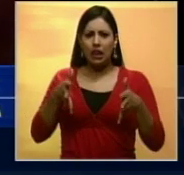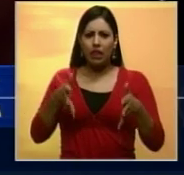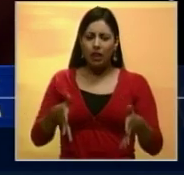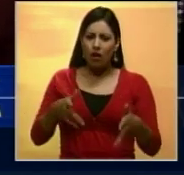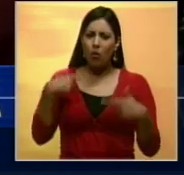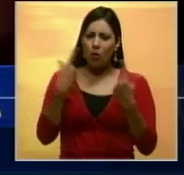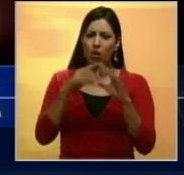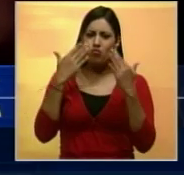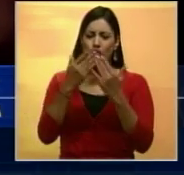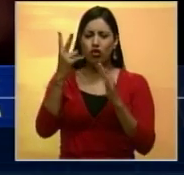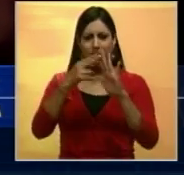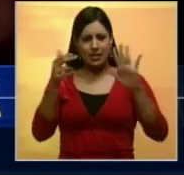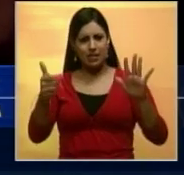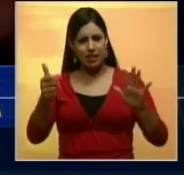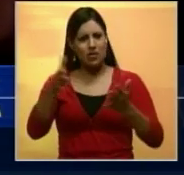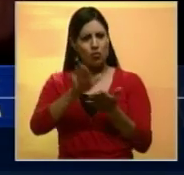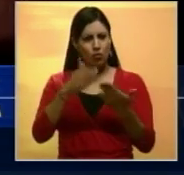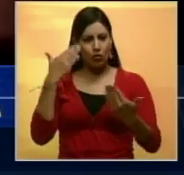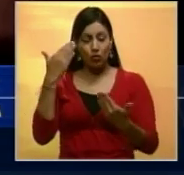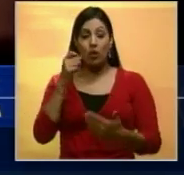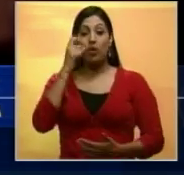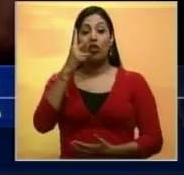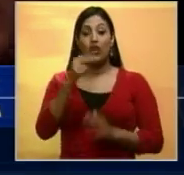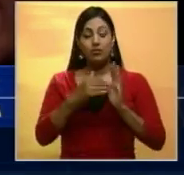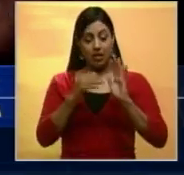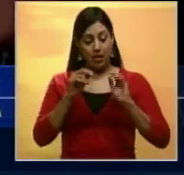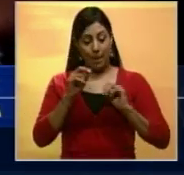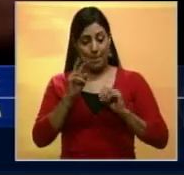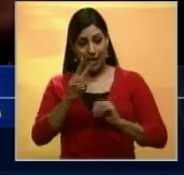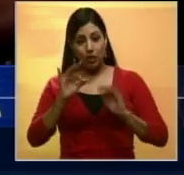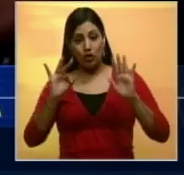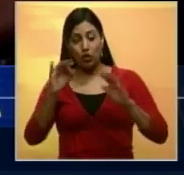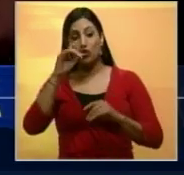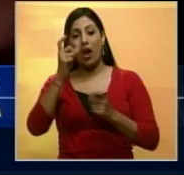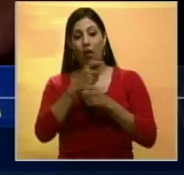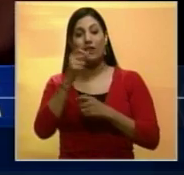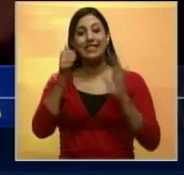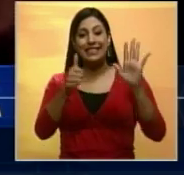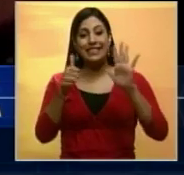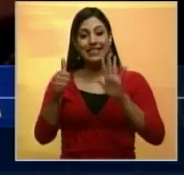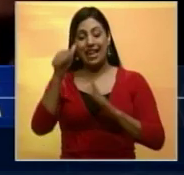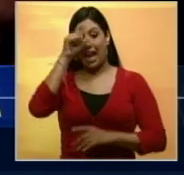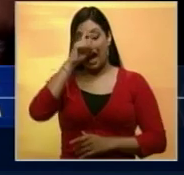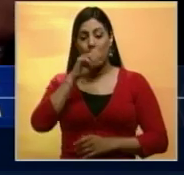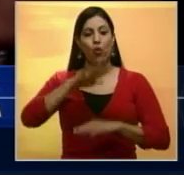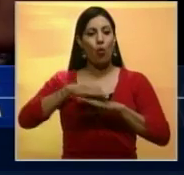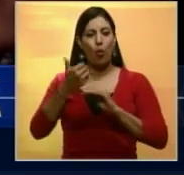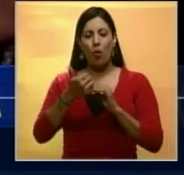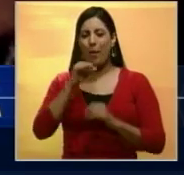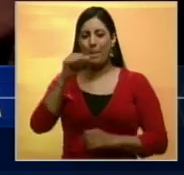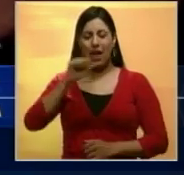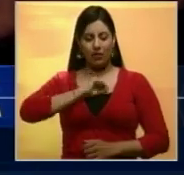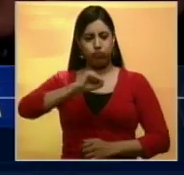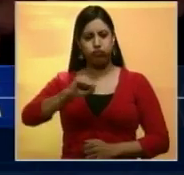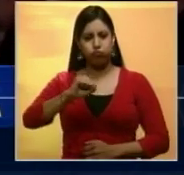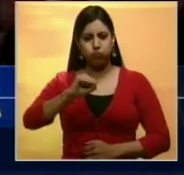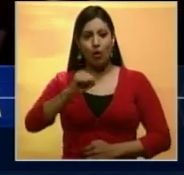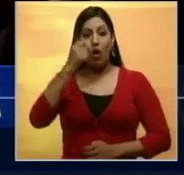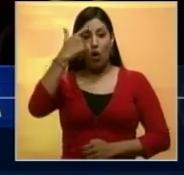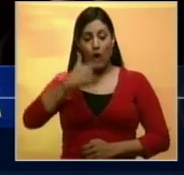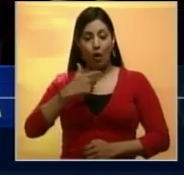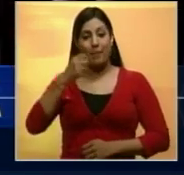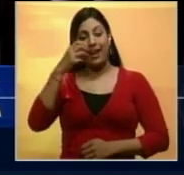del espectáculo en el 2016. El domingo 28 de agosto, a los 66 años de edad y a causa de un mal cardíaco, el